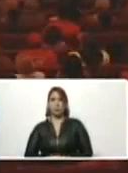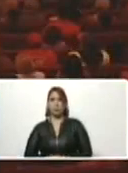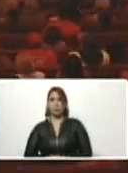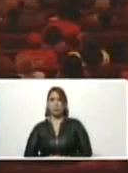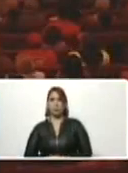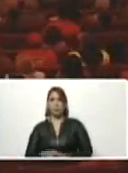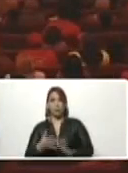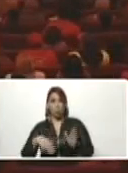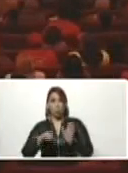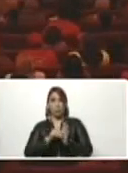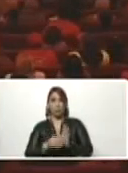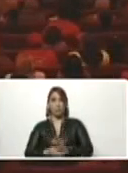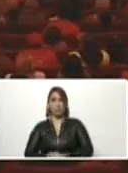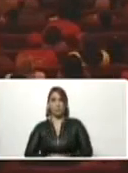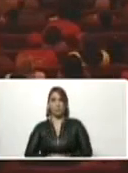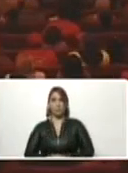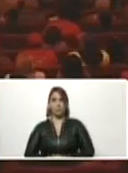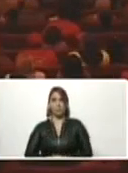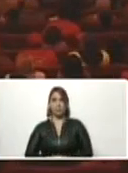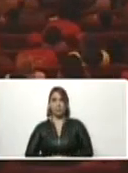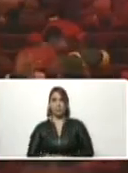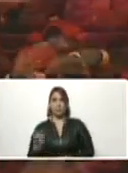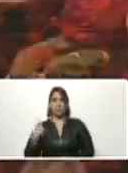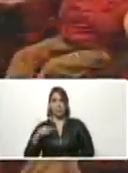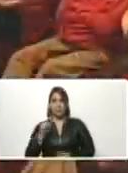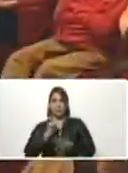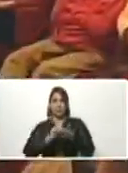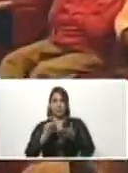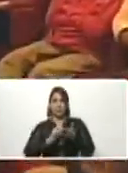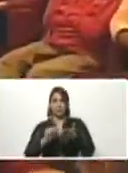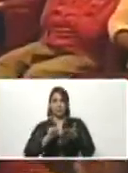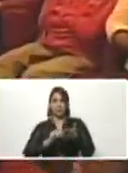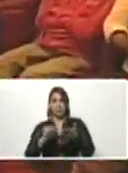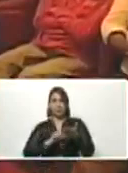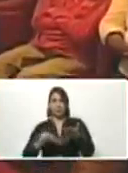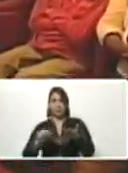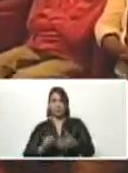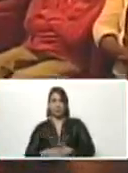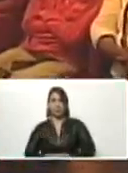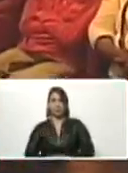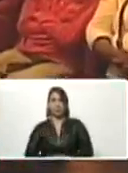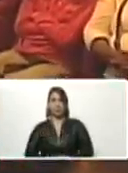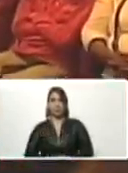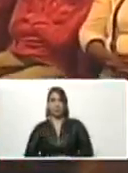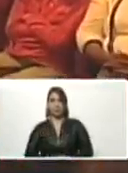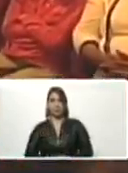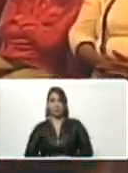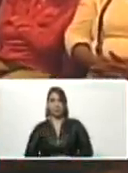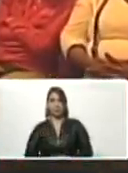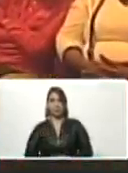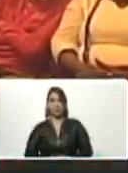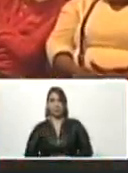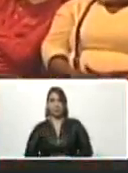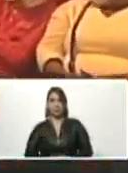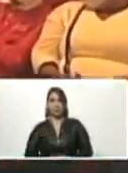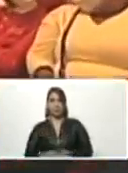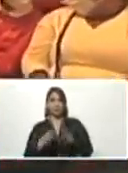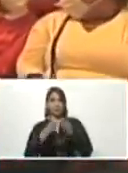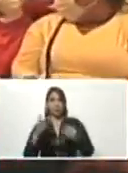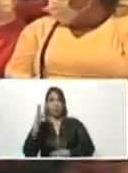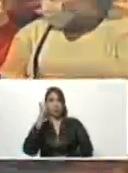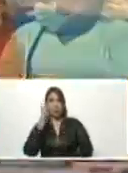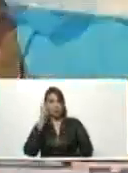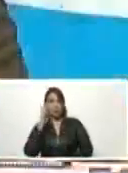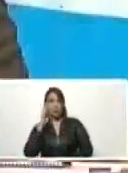Volviendo a Pichincha. Aquí tengo unas notas que pudieran servir a todos aquellos que nos escuchan por